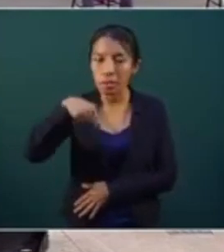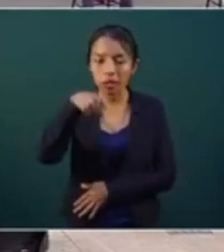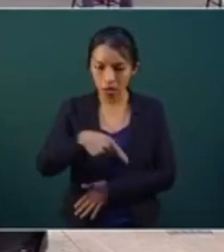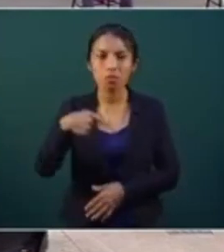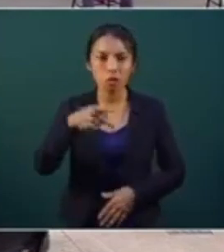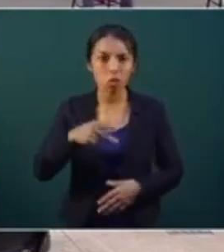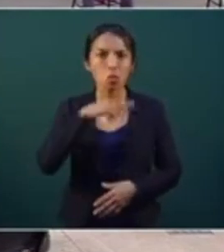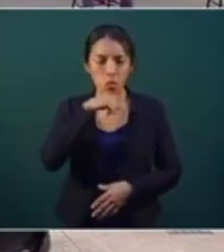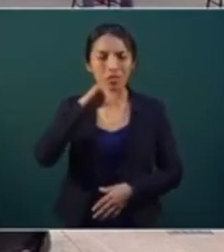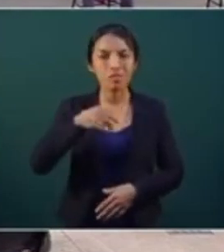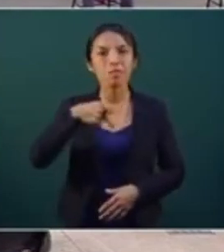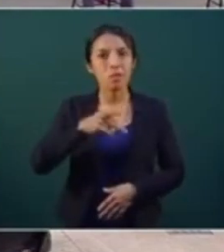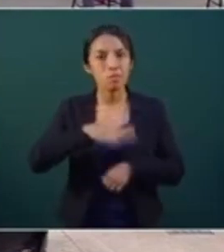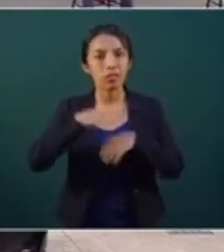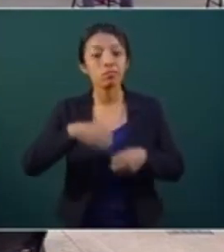ocupa.